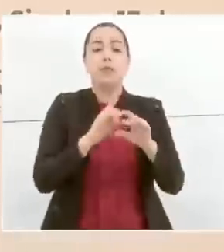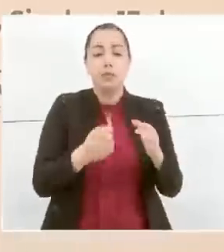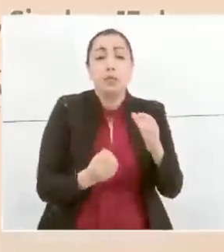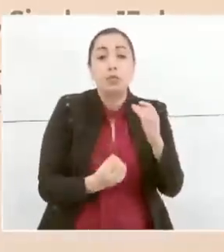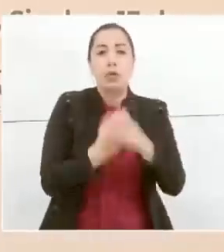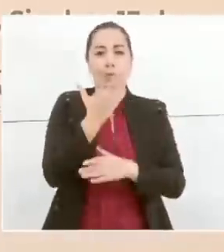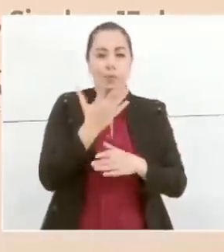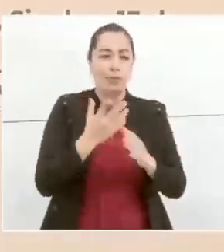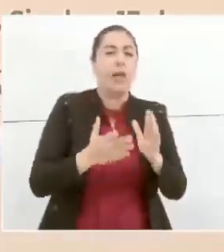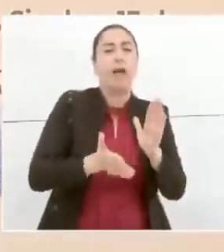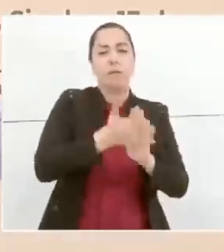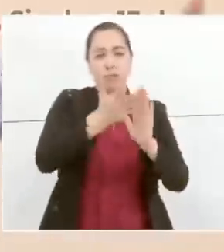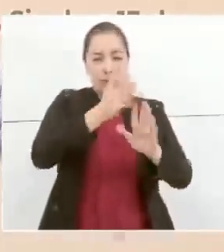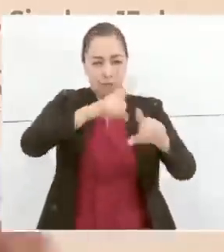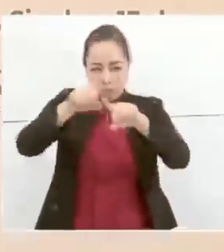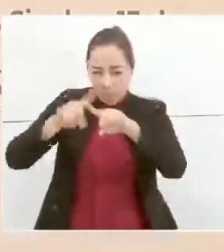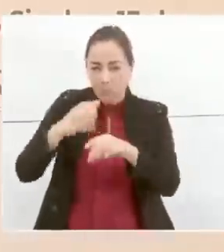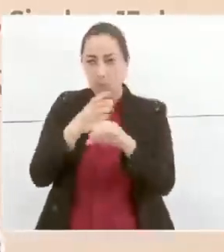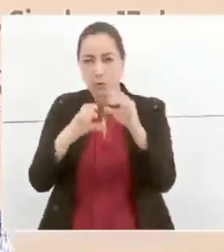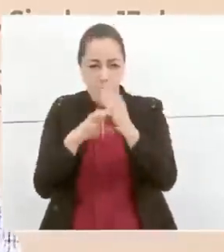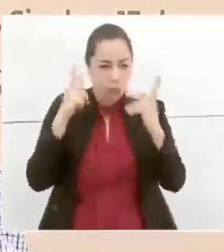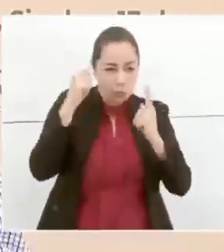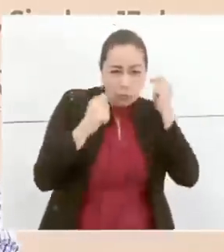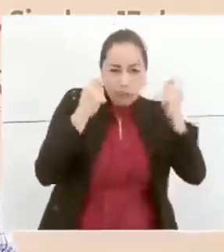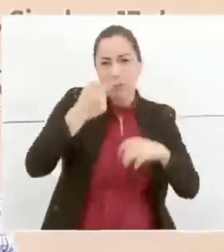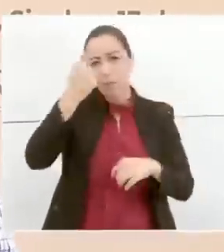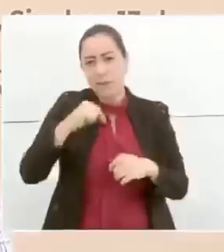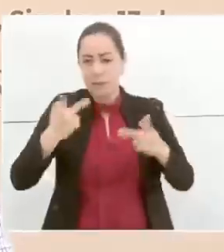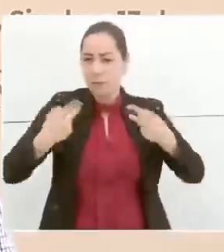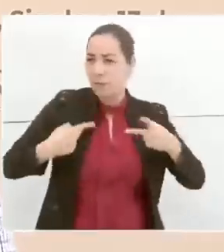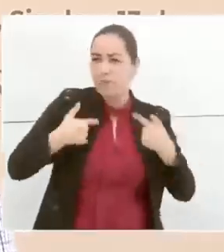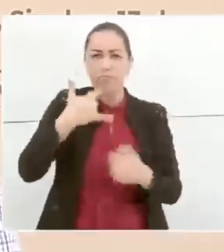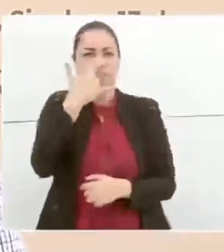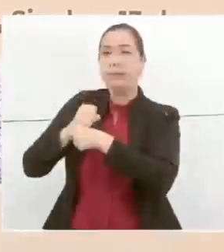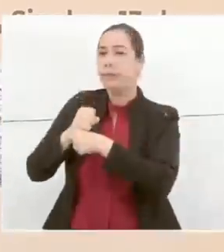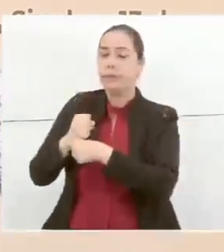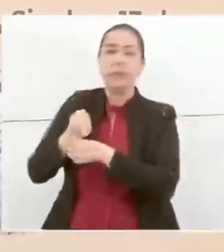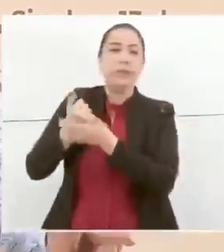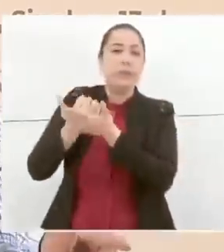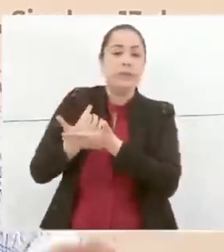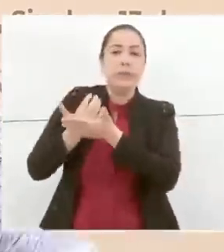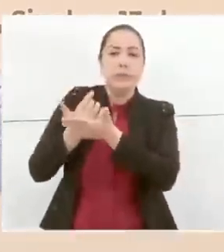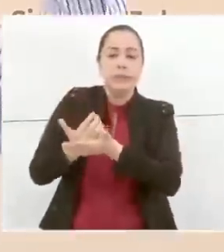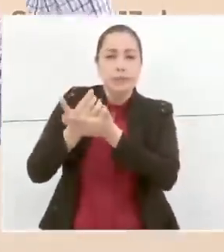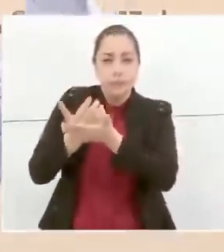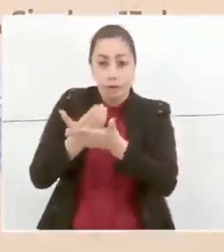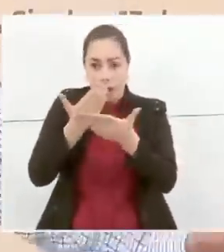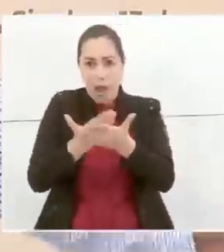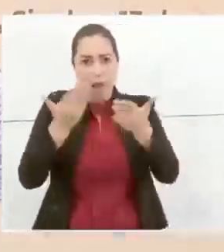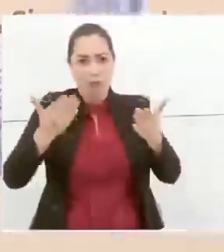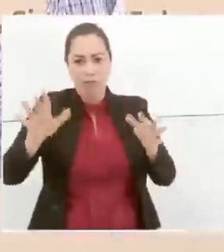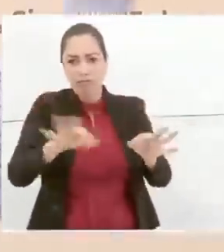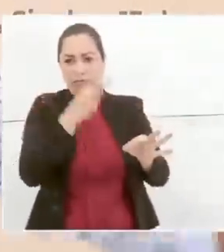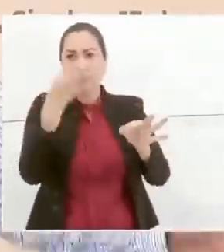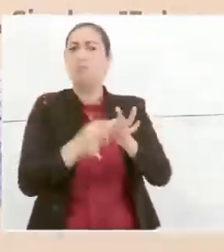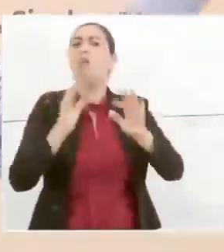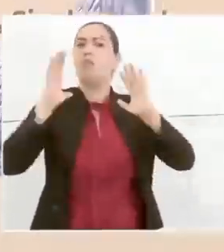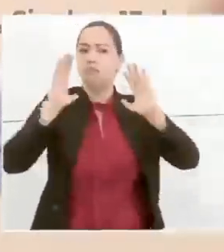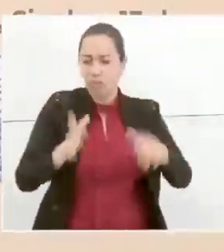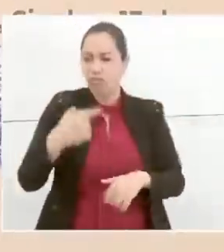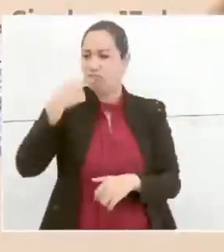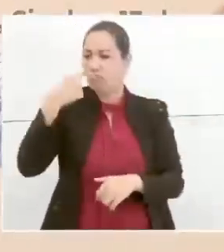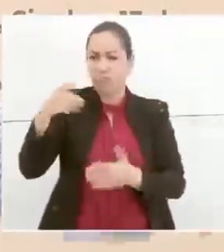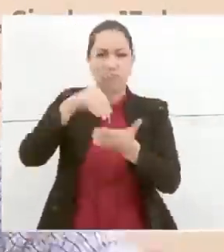administración, y que estamos próximos a que eso se licite. Así es que lo que se dice, se